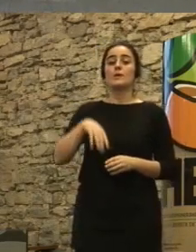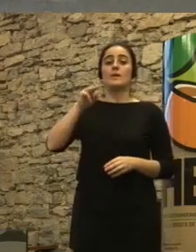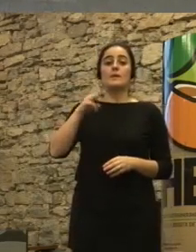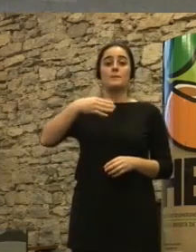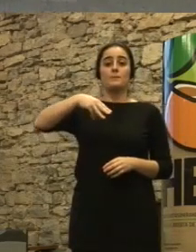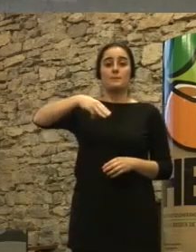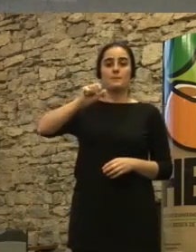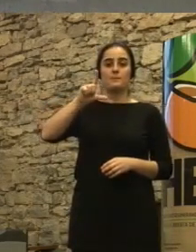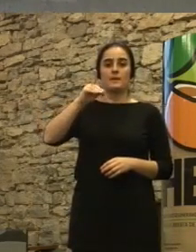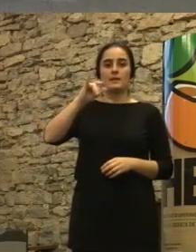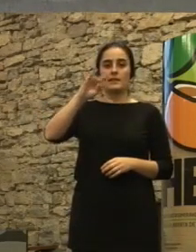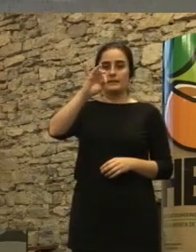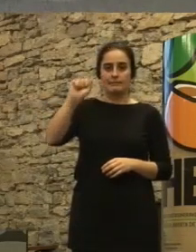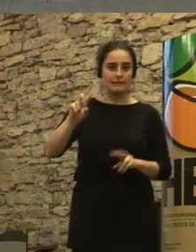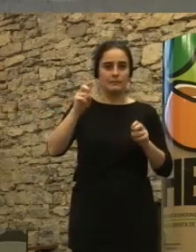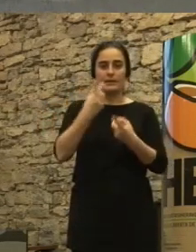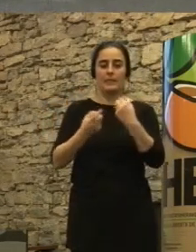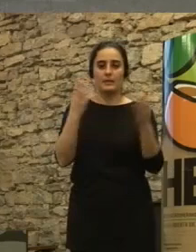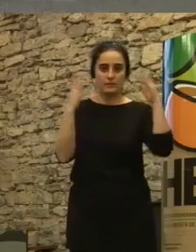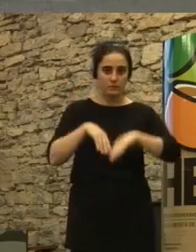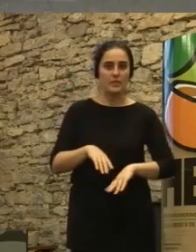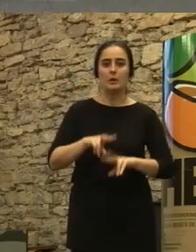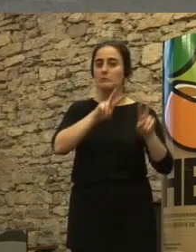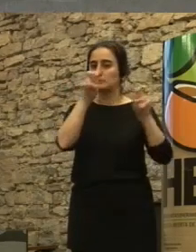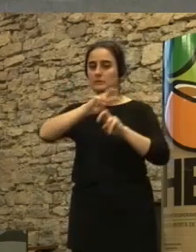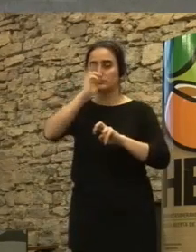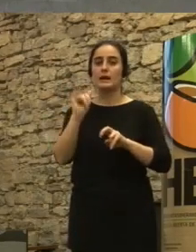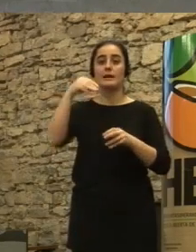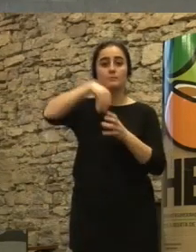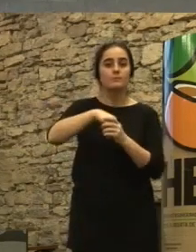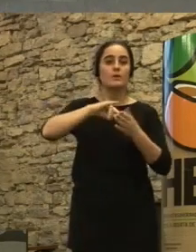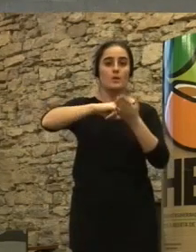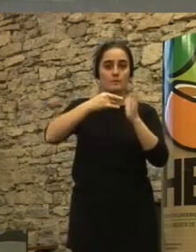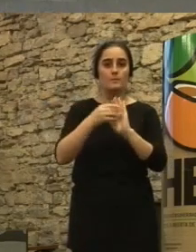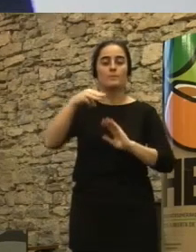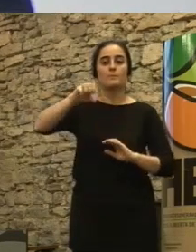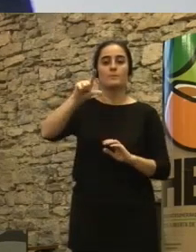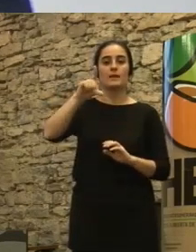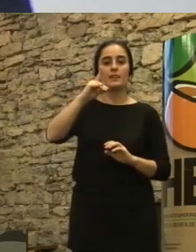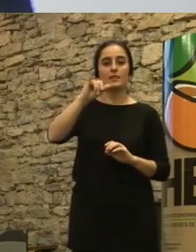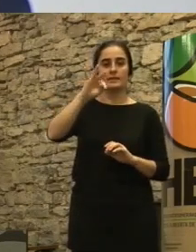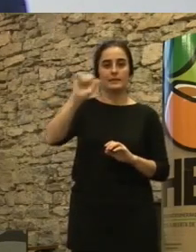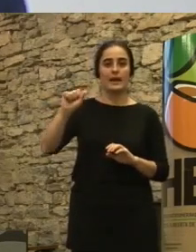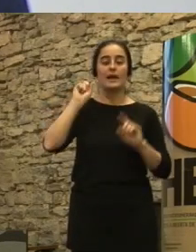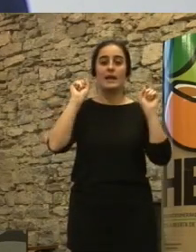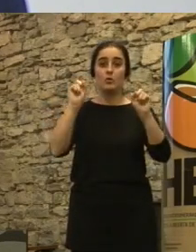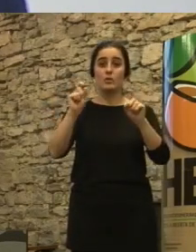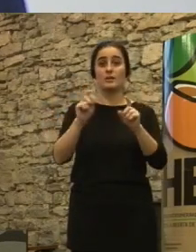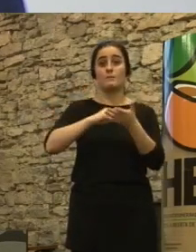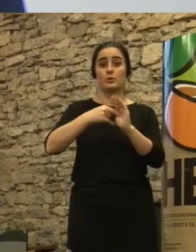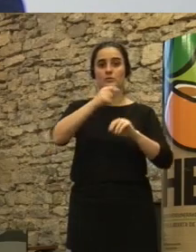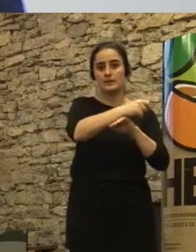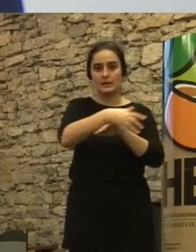torno a desinformación, temáticos o a periodismo de datos, este tipo de cosas, tenemos Maldita Educa, que es un proyecto transversal que lo que hacemos es formar a